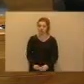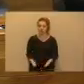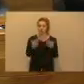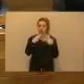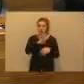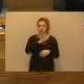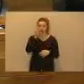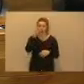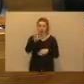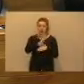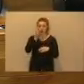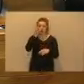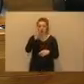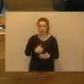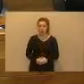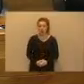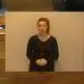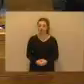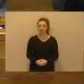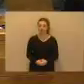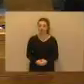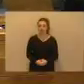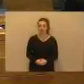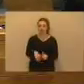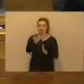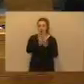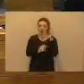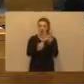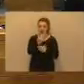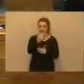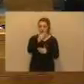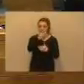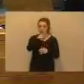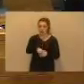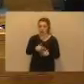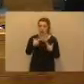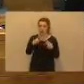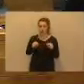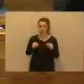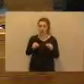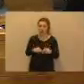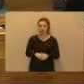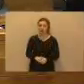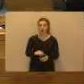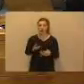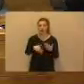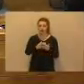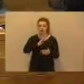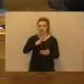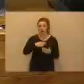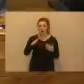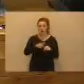Gracias, señora consejera. Hemos concluido el orden del día previsto. Se suspende la sesión hasta las 10 horas